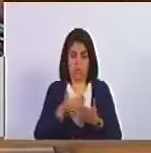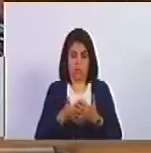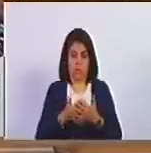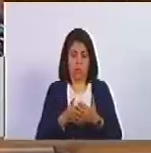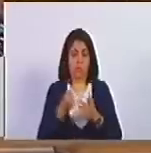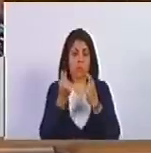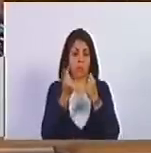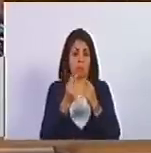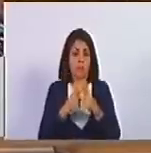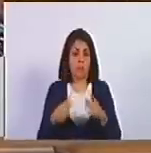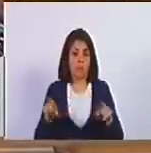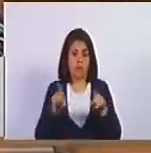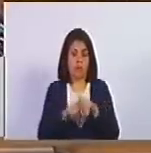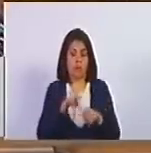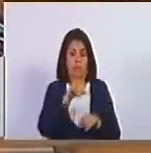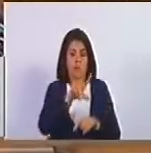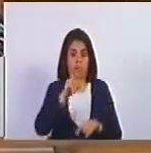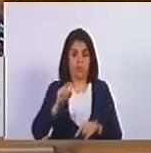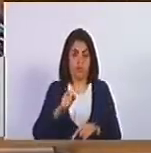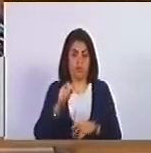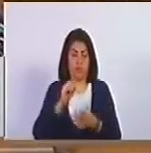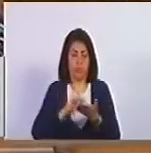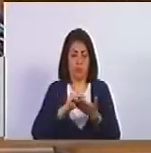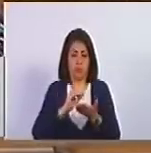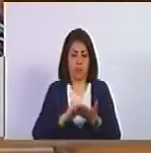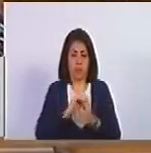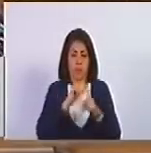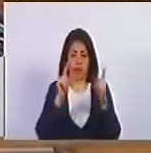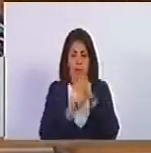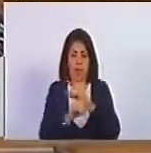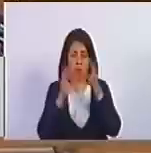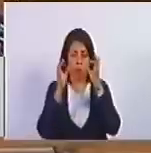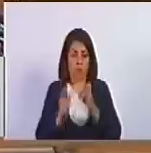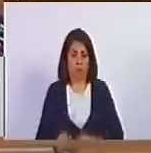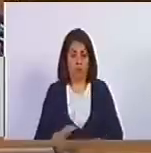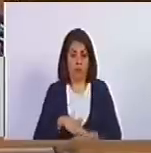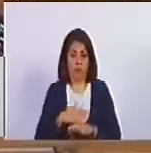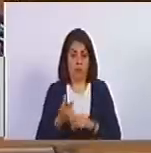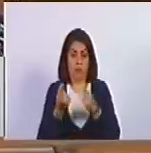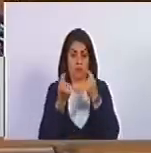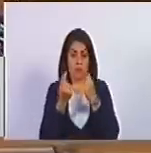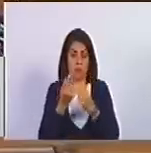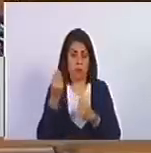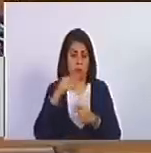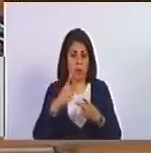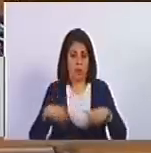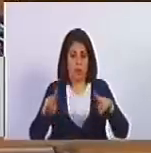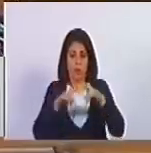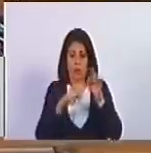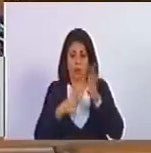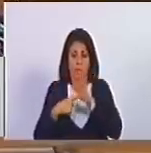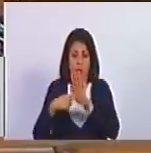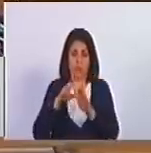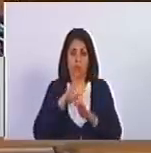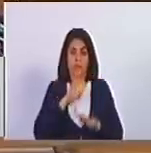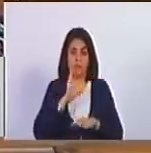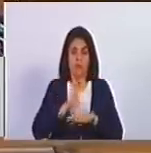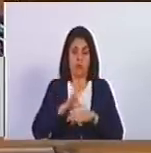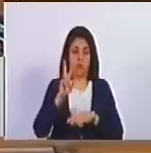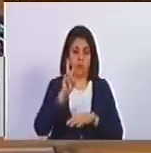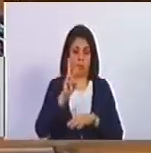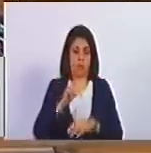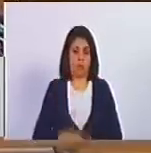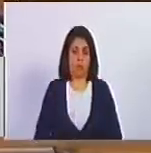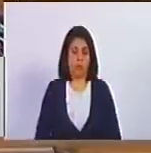en bolívares equivalente a 30 veces el tipo de cambio oficial de la moneda de mayor valor publicada por el Banco Central de